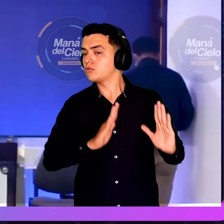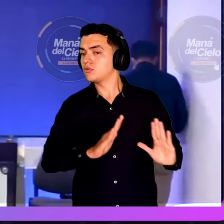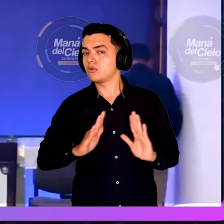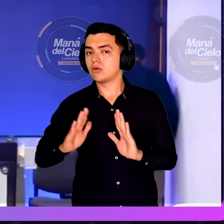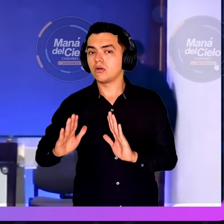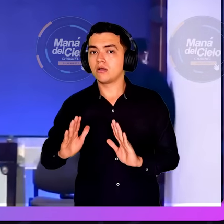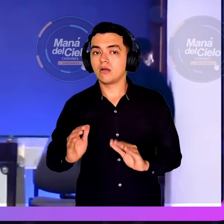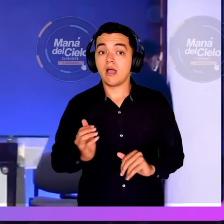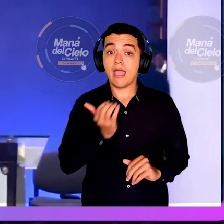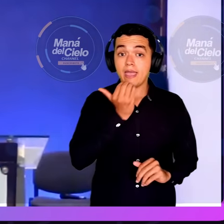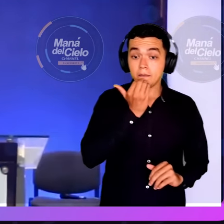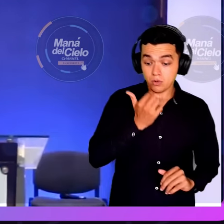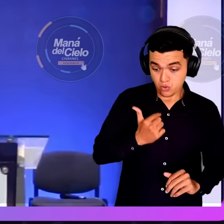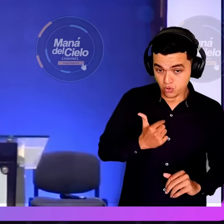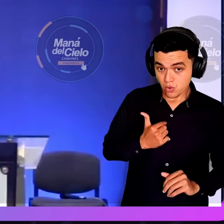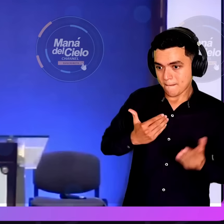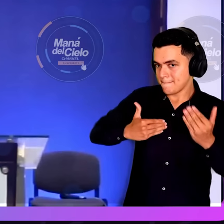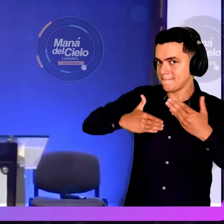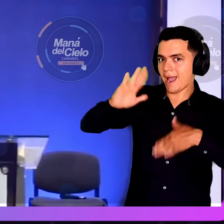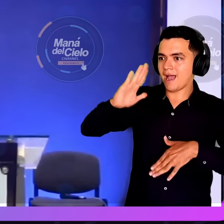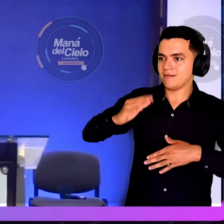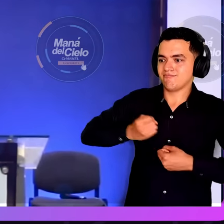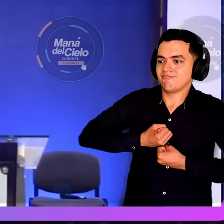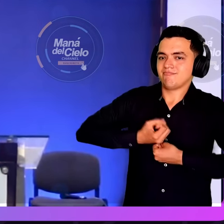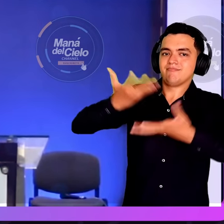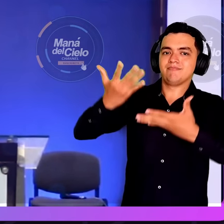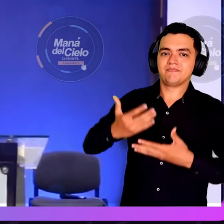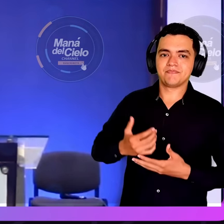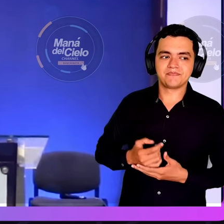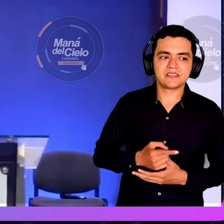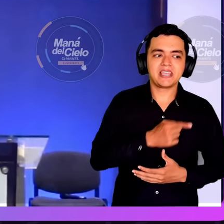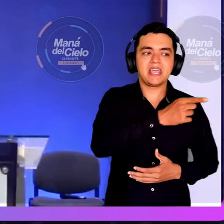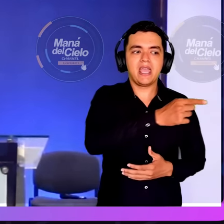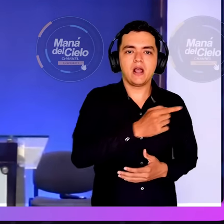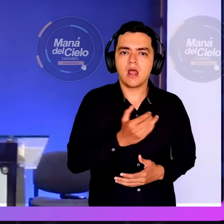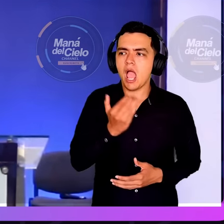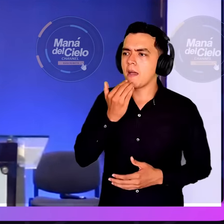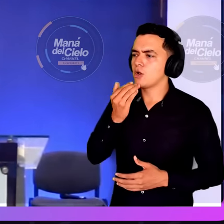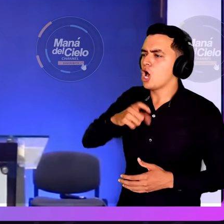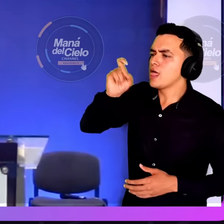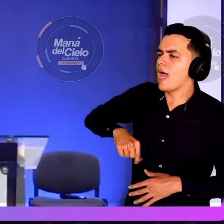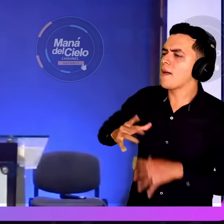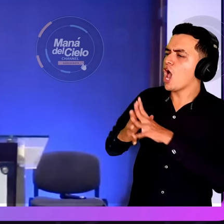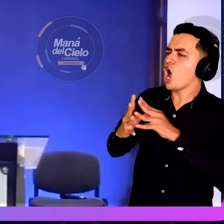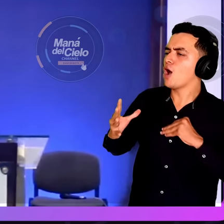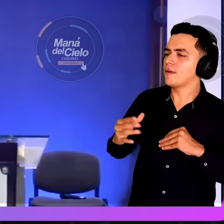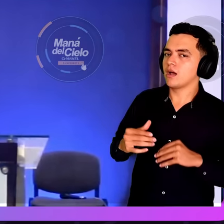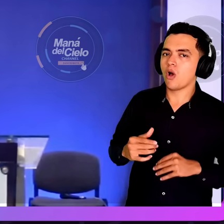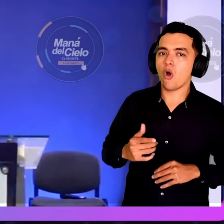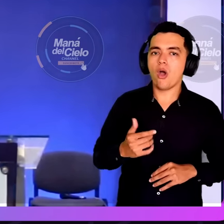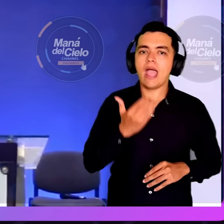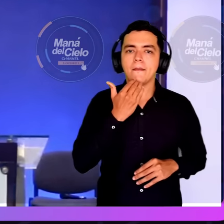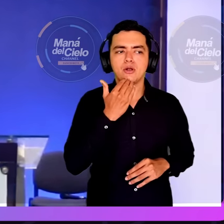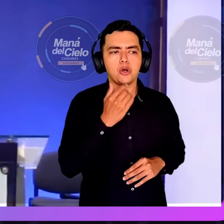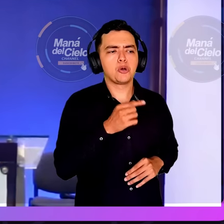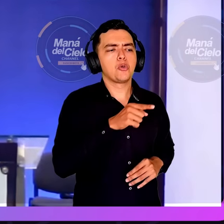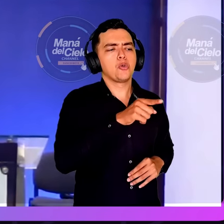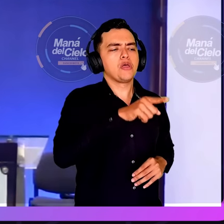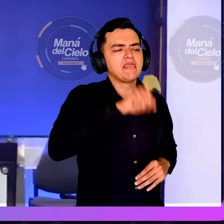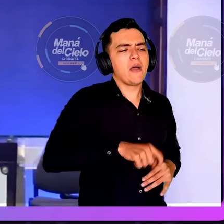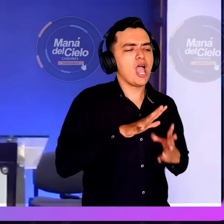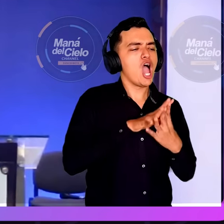ella. No. En estos 50 años de matrimonio que cumplimos en septiembre, una de las cosas que nos ha ayudado es que nos